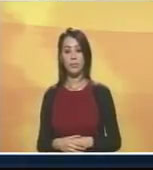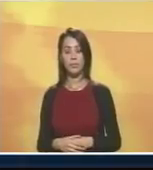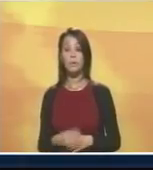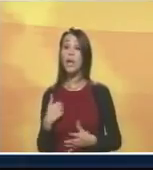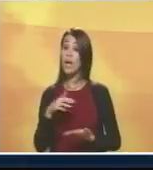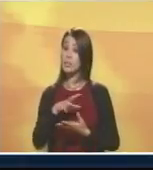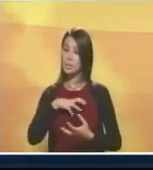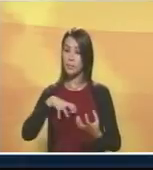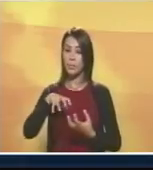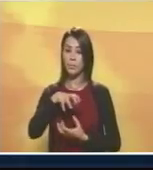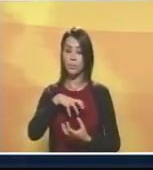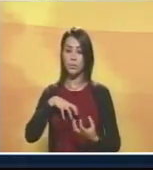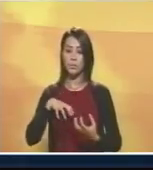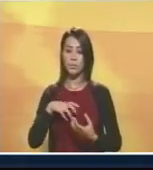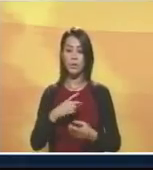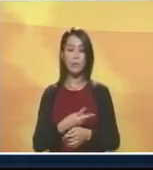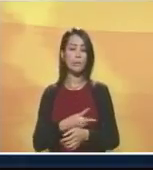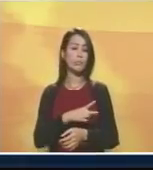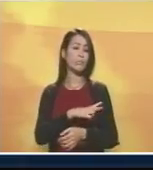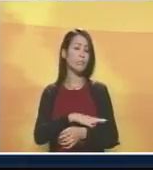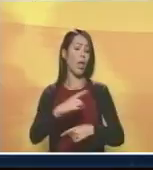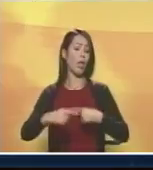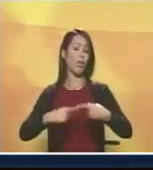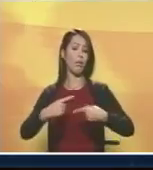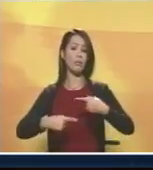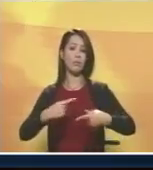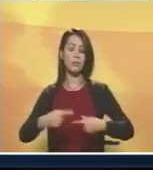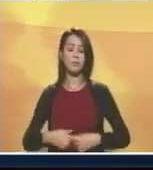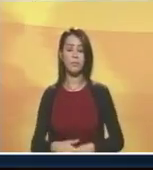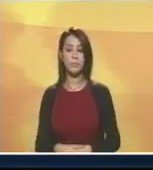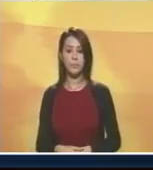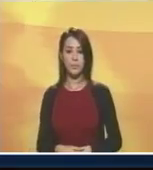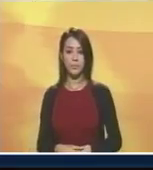este problema se agrava día por día.